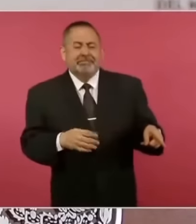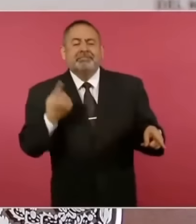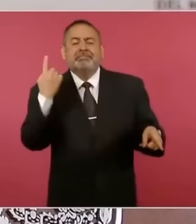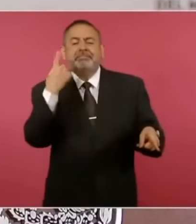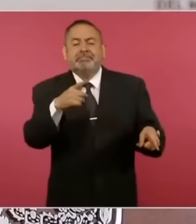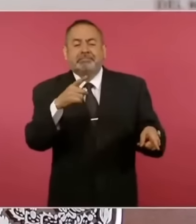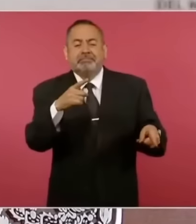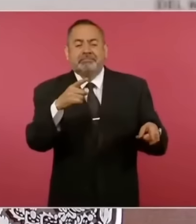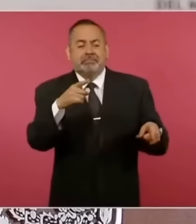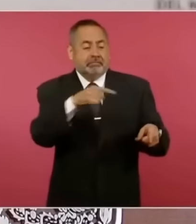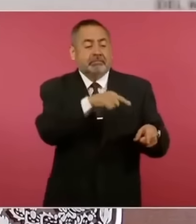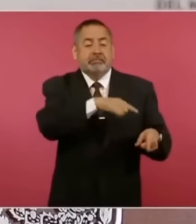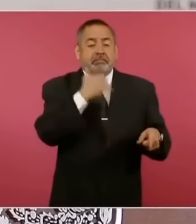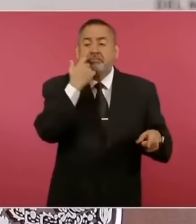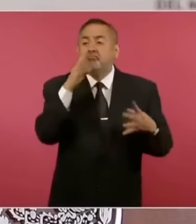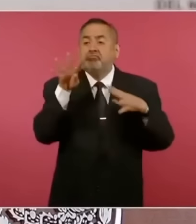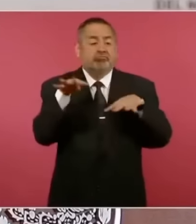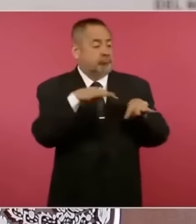hacerse